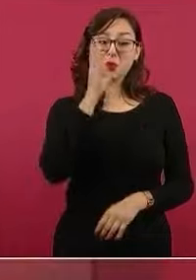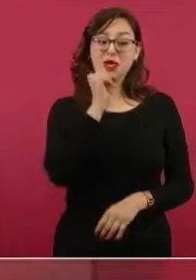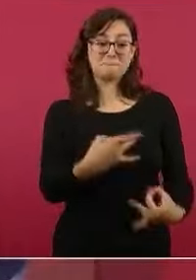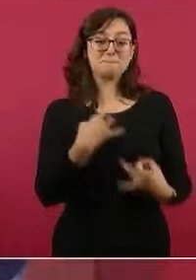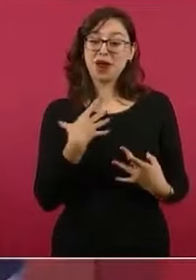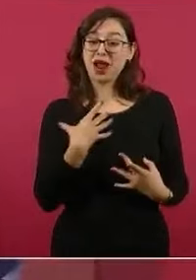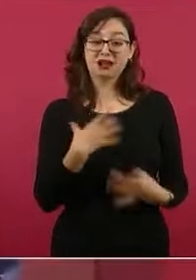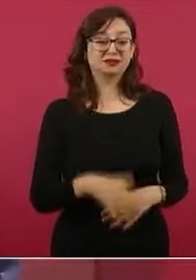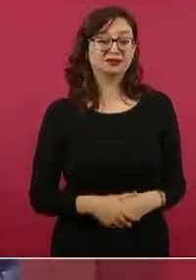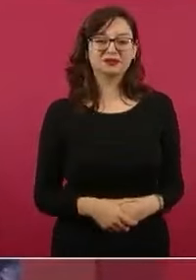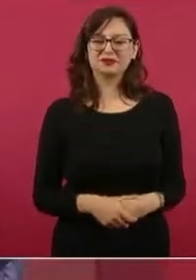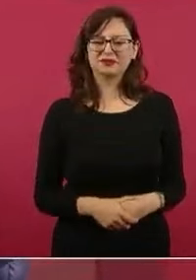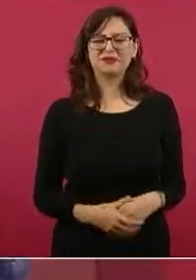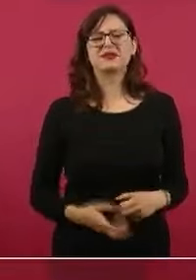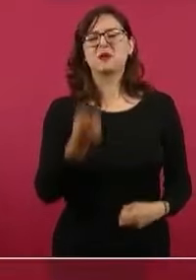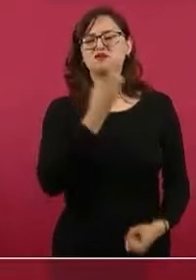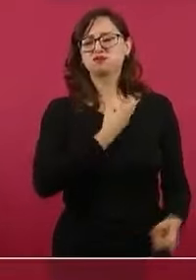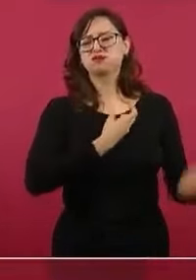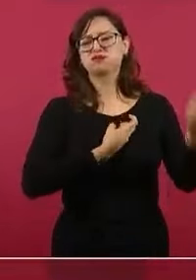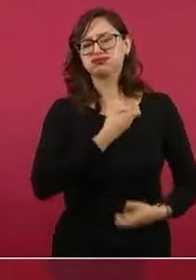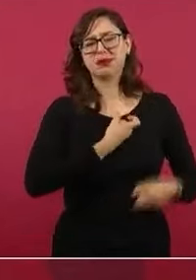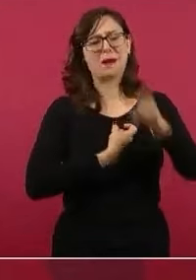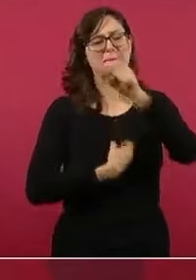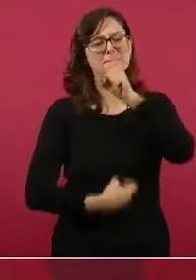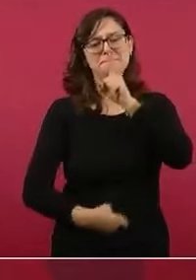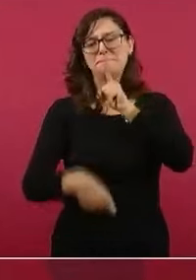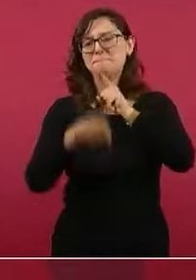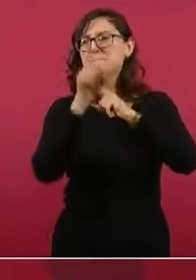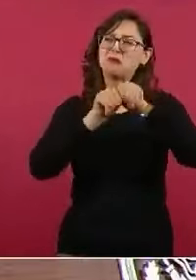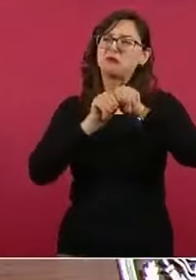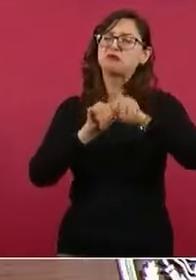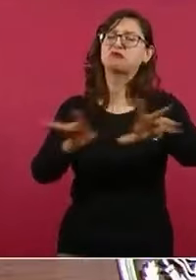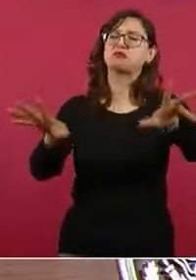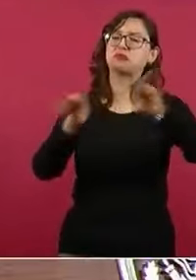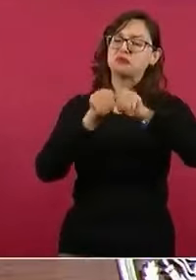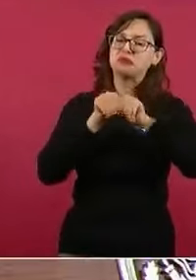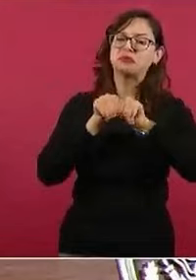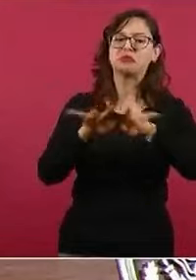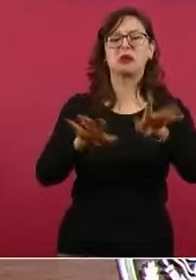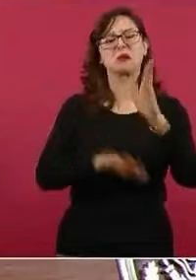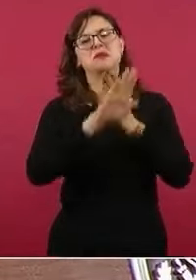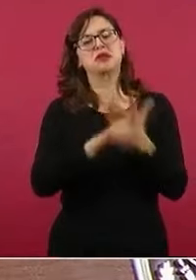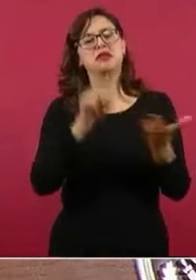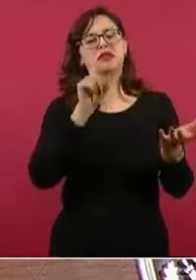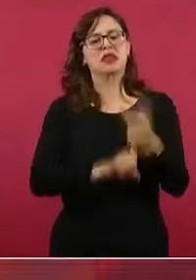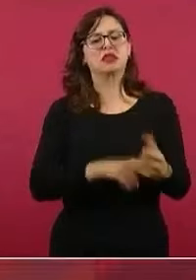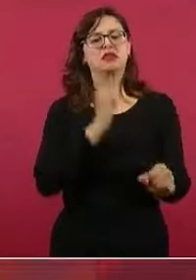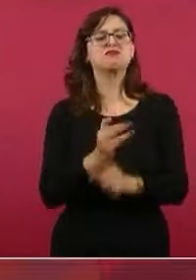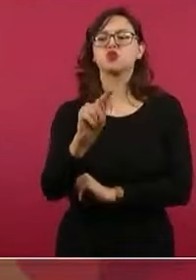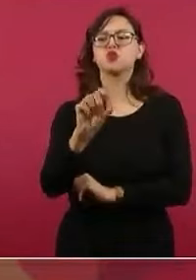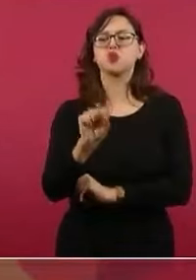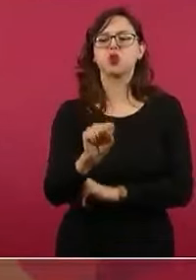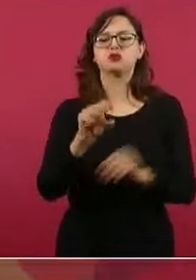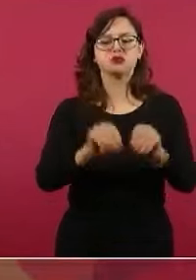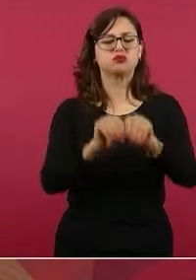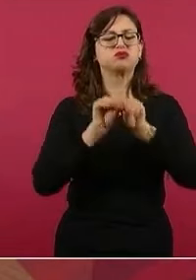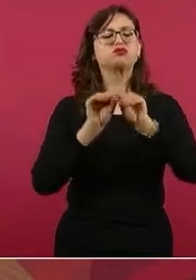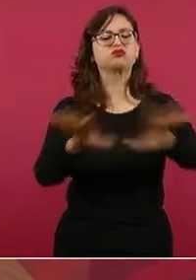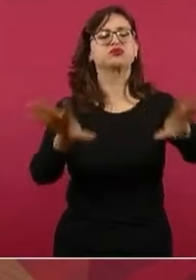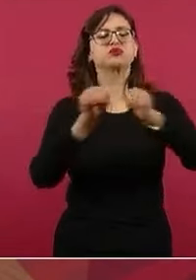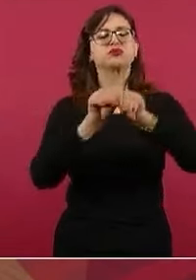Aunque insulten y calumnien y sigan contratando bots. Allá Twitter, que cada vez